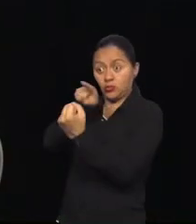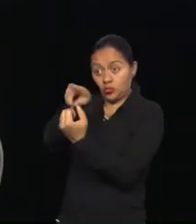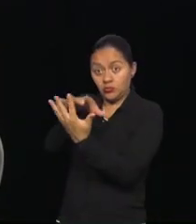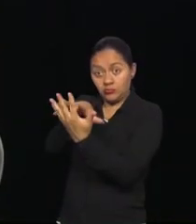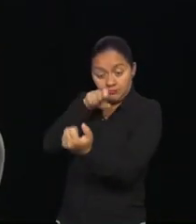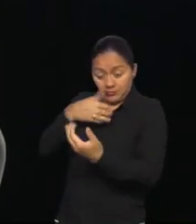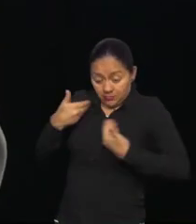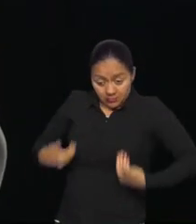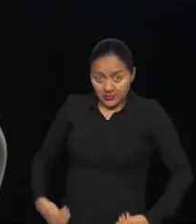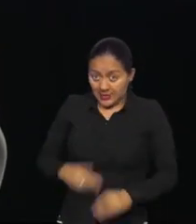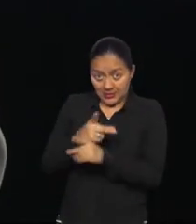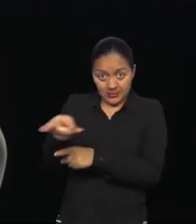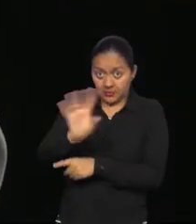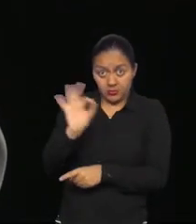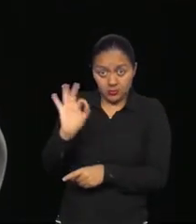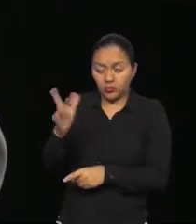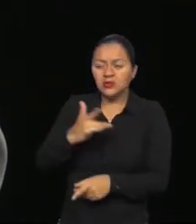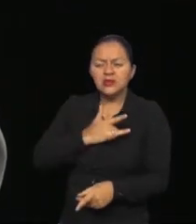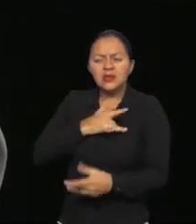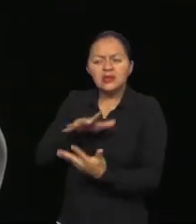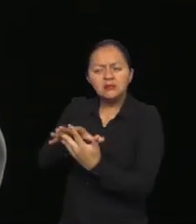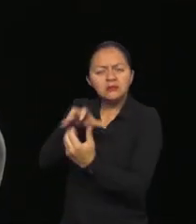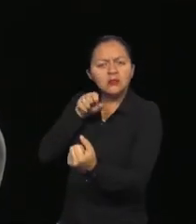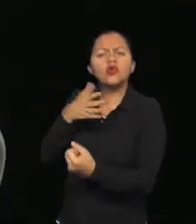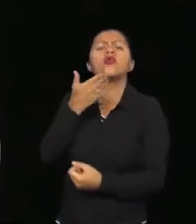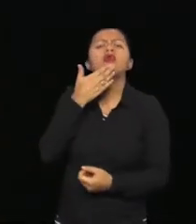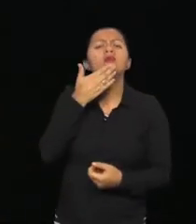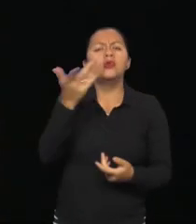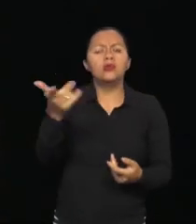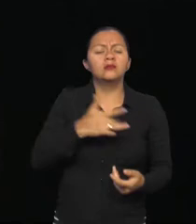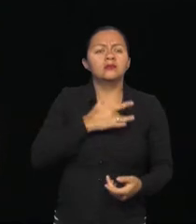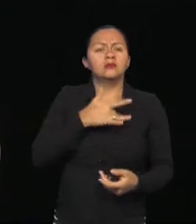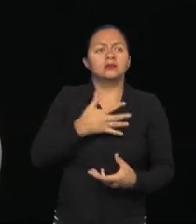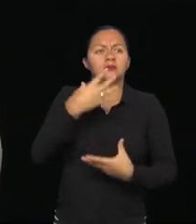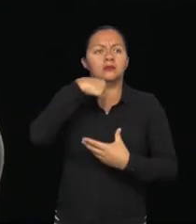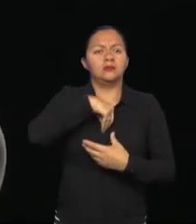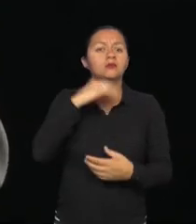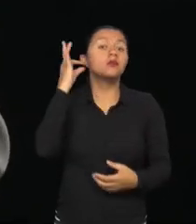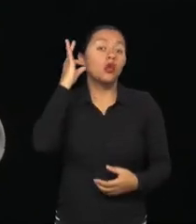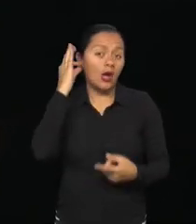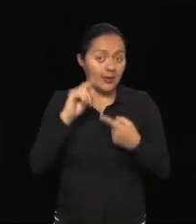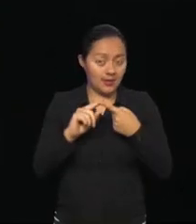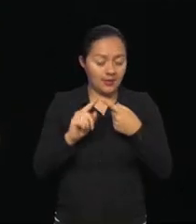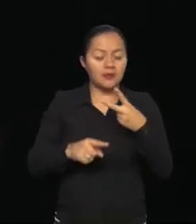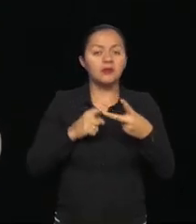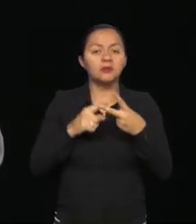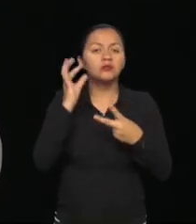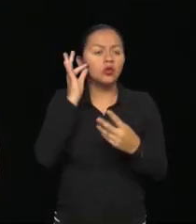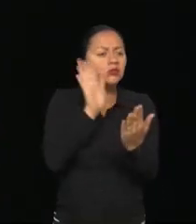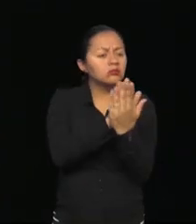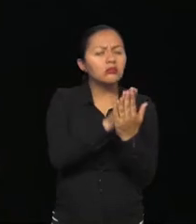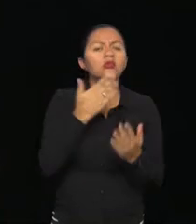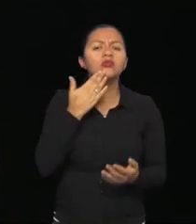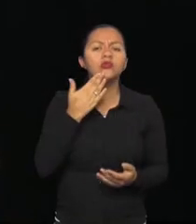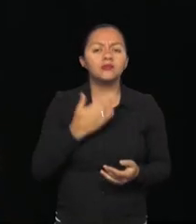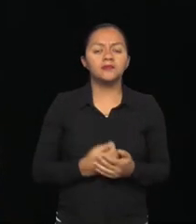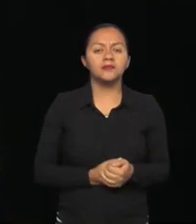levantar todo este proceso y pudiste comunicar? ¿Cómo te sentiste tú como mujer con las mujeres con